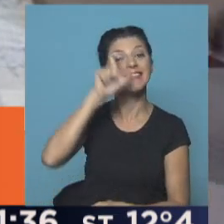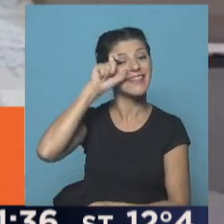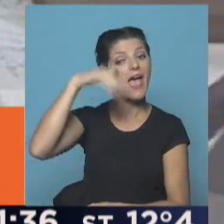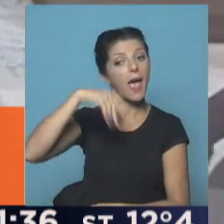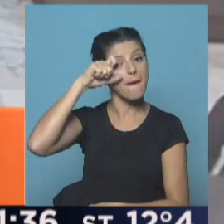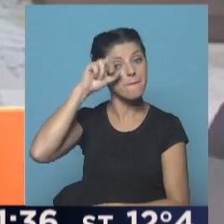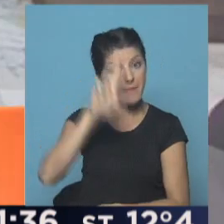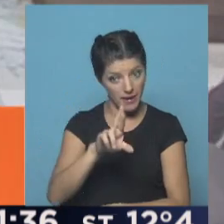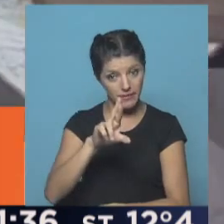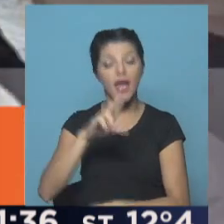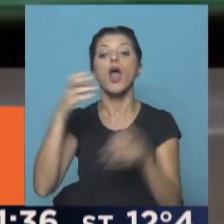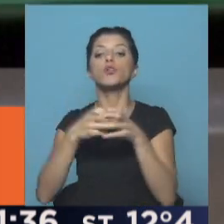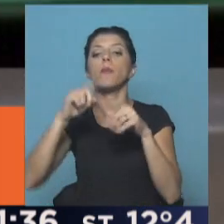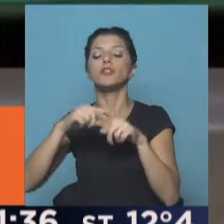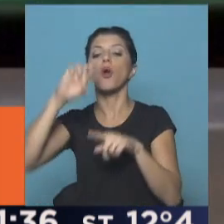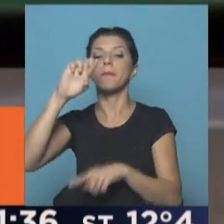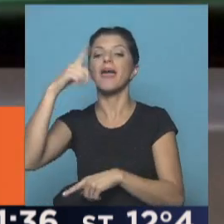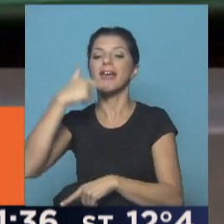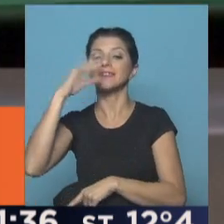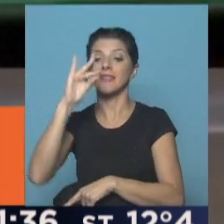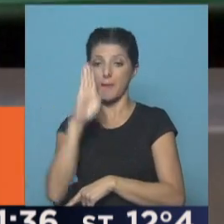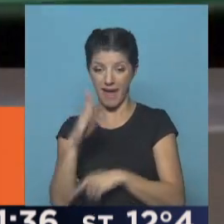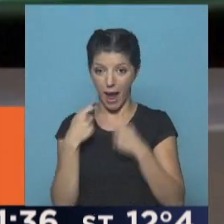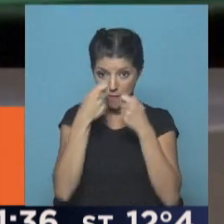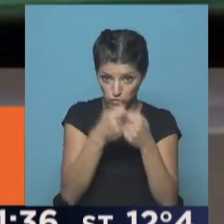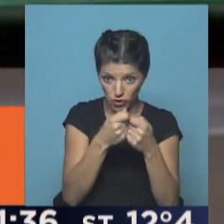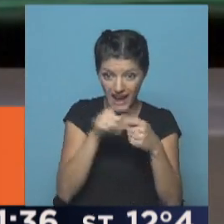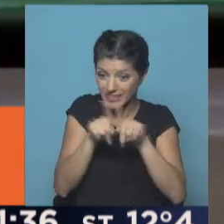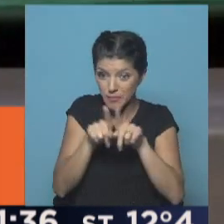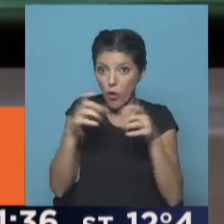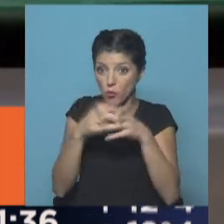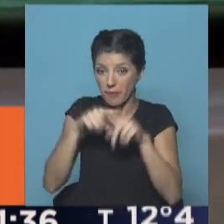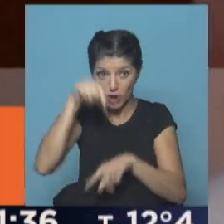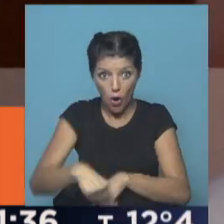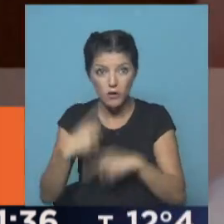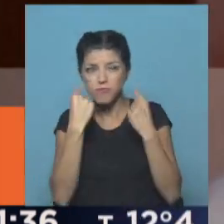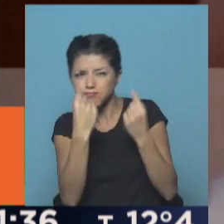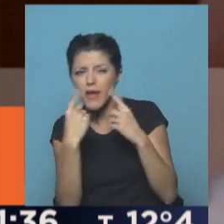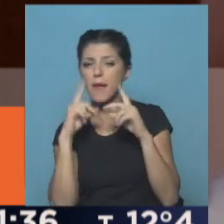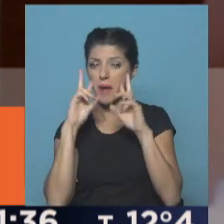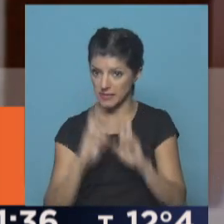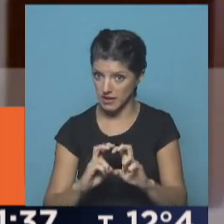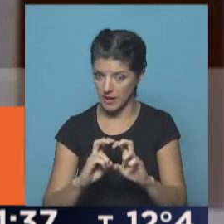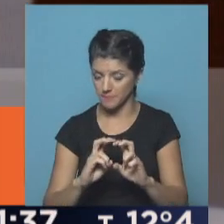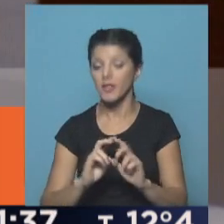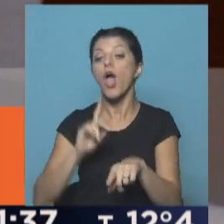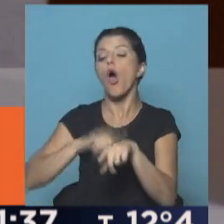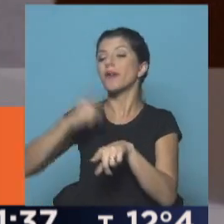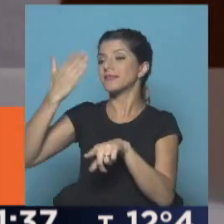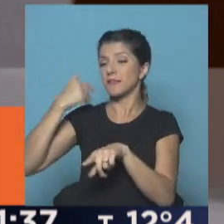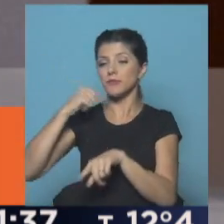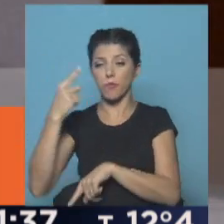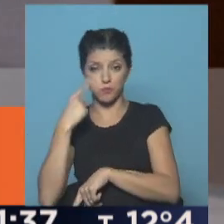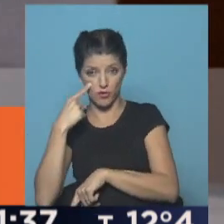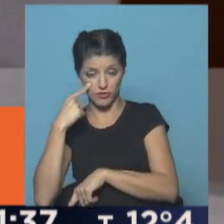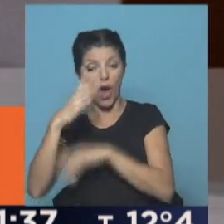del PSDB, que ahora lo cuestiona. En las últimas horas se conoció además que el Tribunal Supremo postergó hasta el